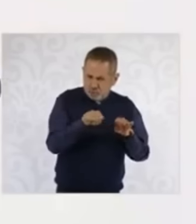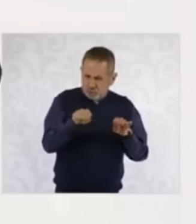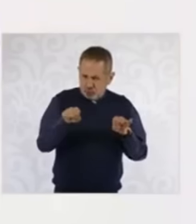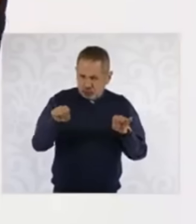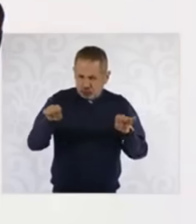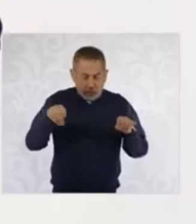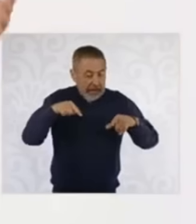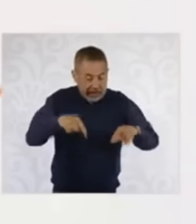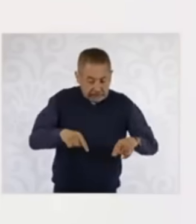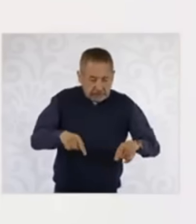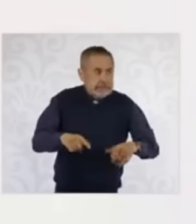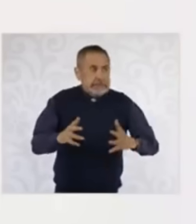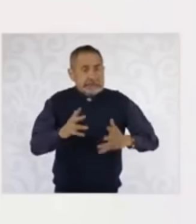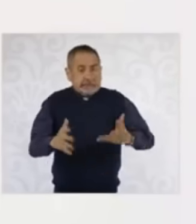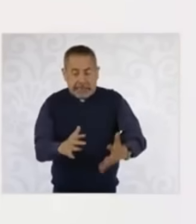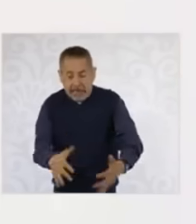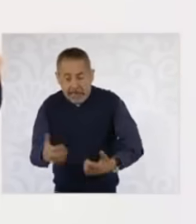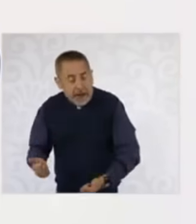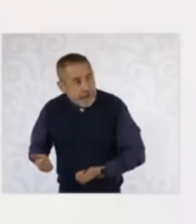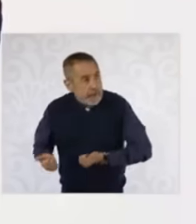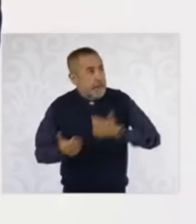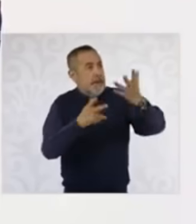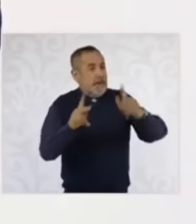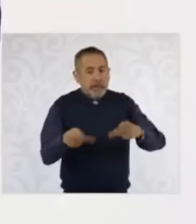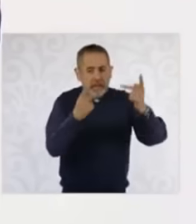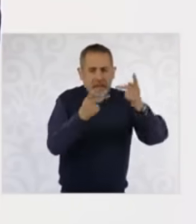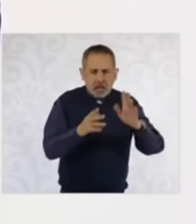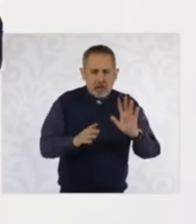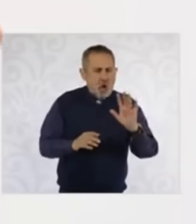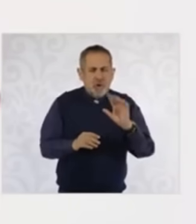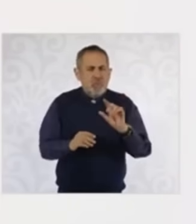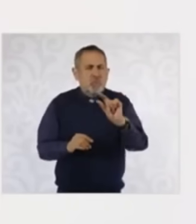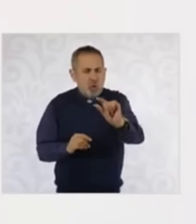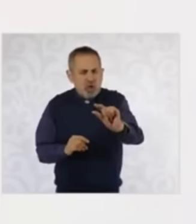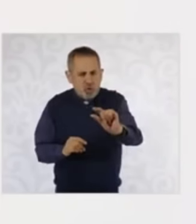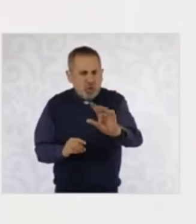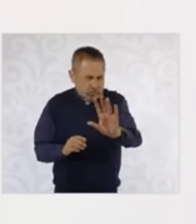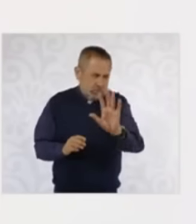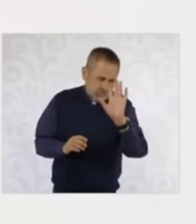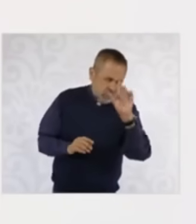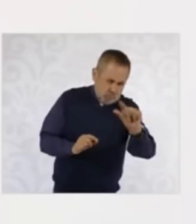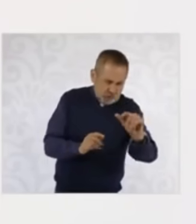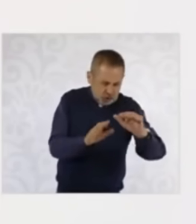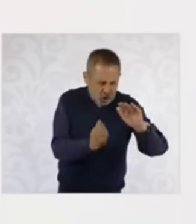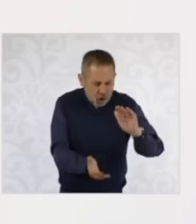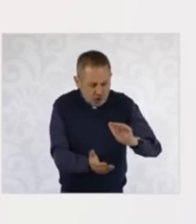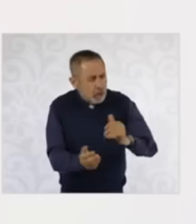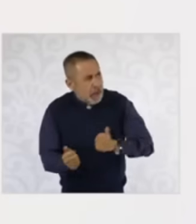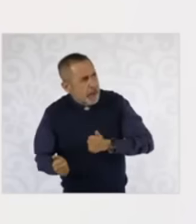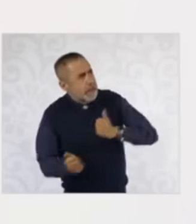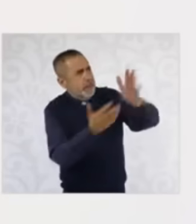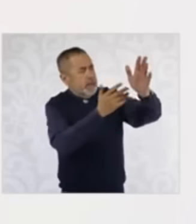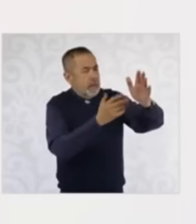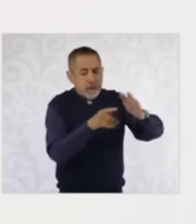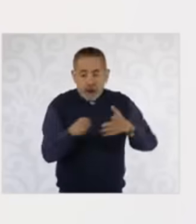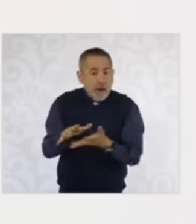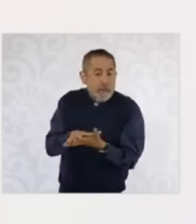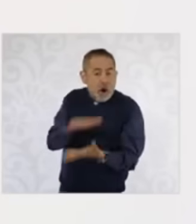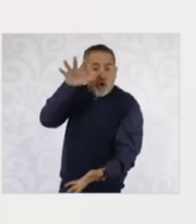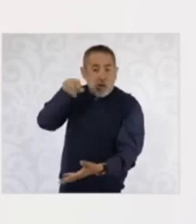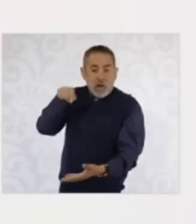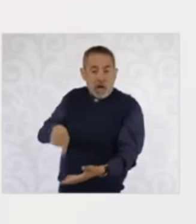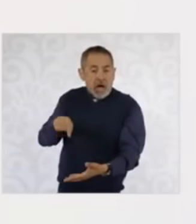de Precios al Consumidor, el famoso INPC, que es esa unidad que se utiliza mayormente para cuantificar el incremento dentro de